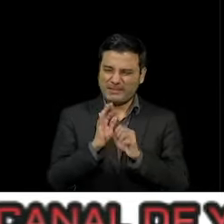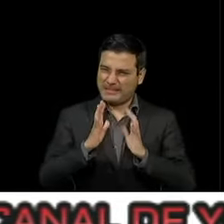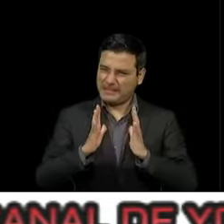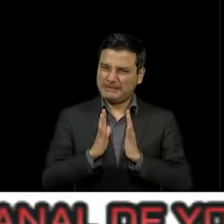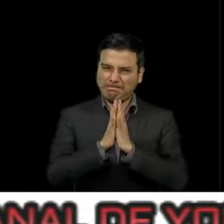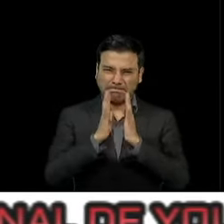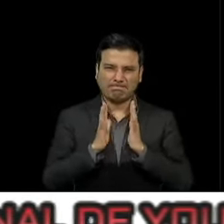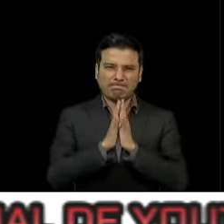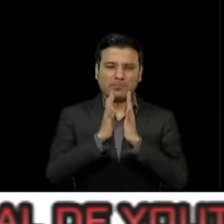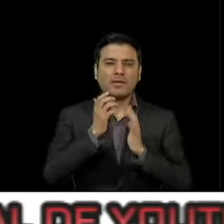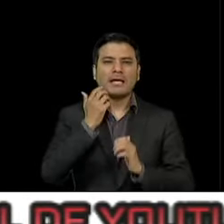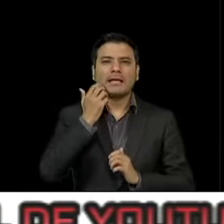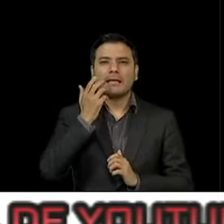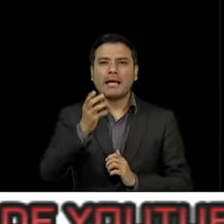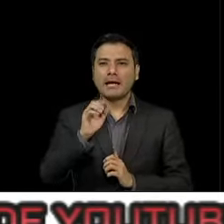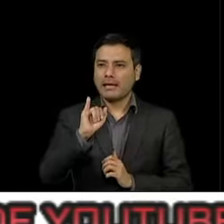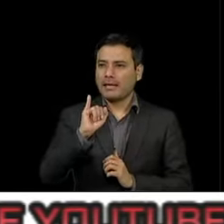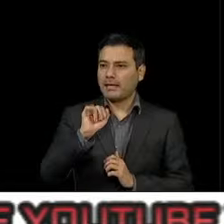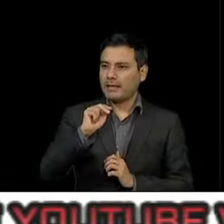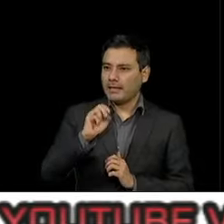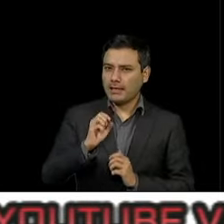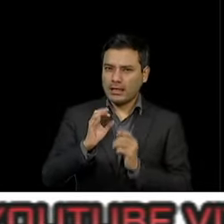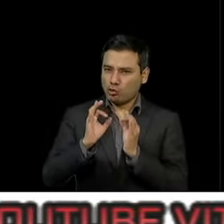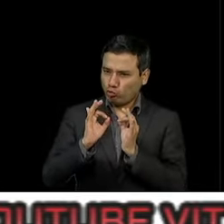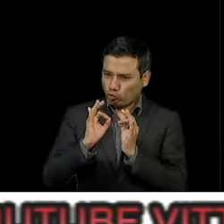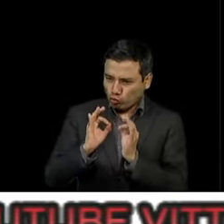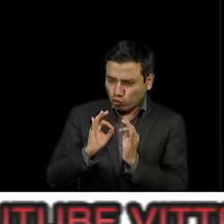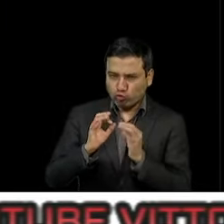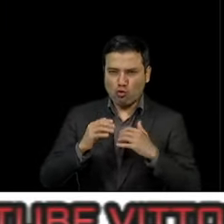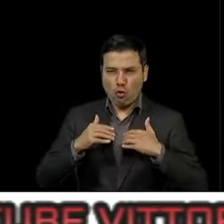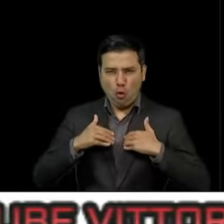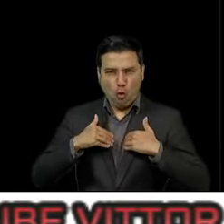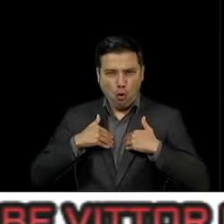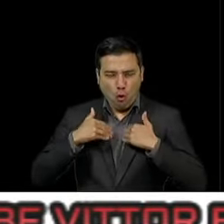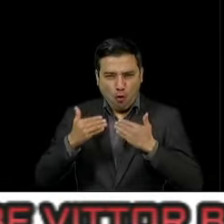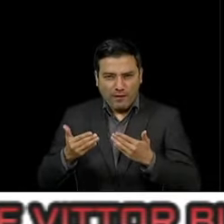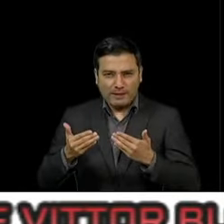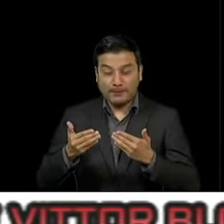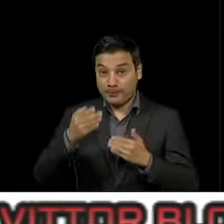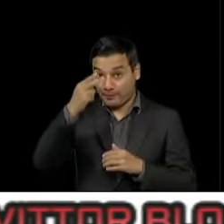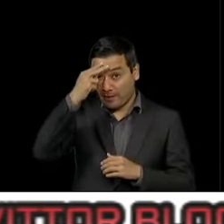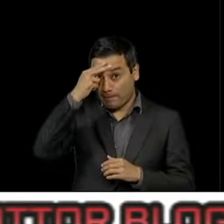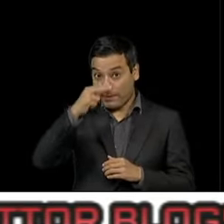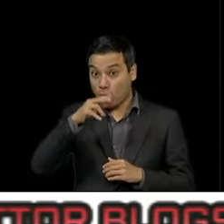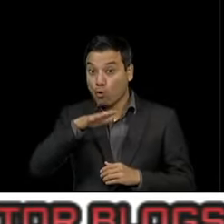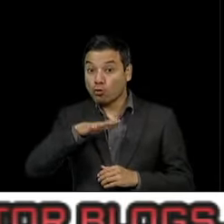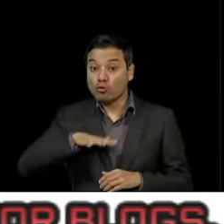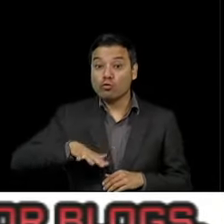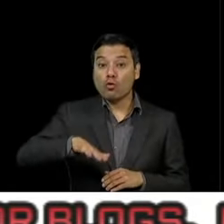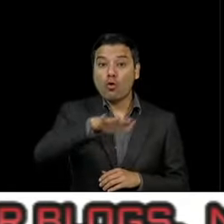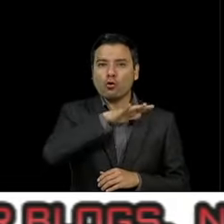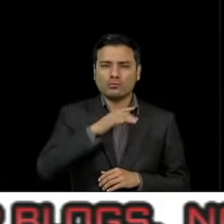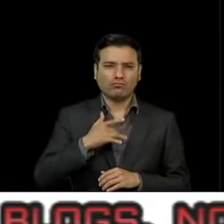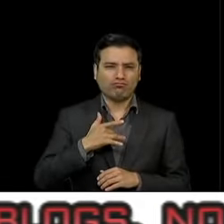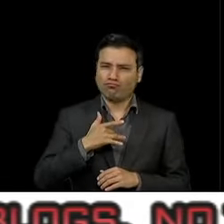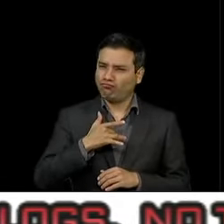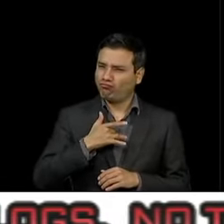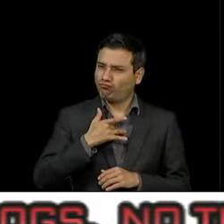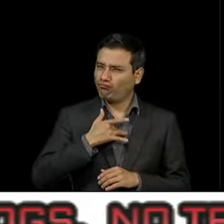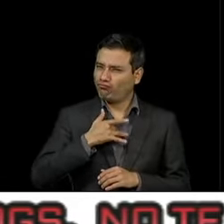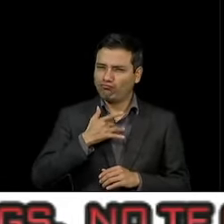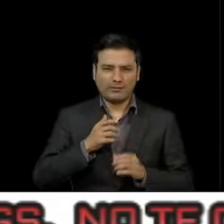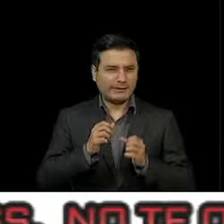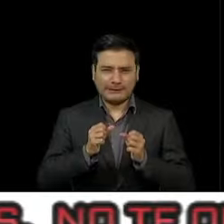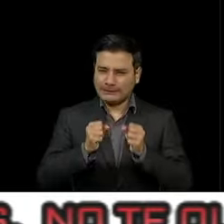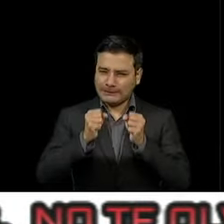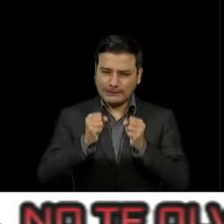árbitro institucional confiable, un árbitro que nos permita a las y los mexicanos tener la clara certeza de que